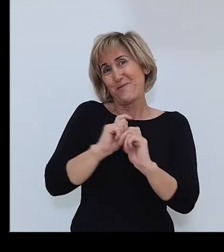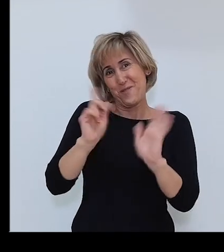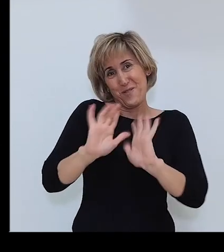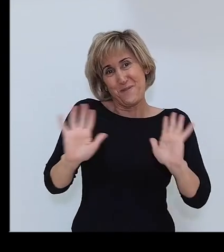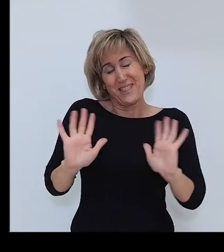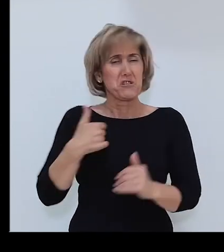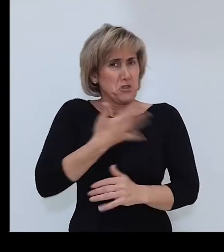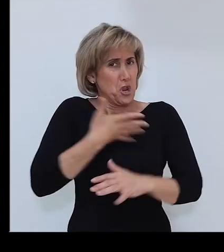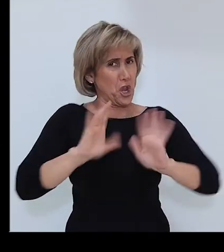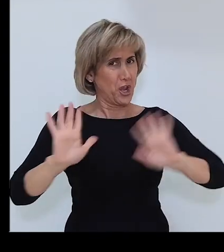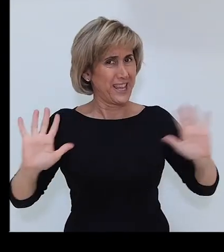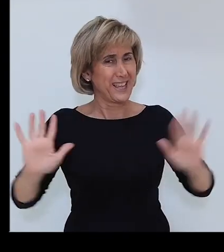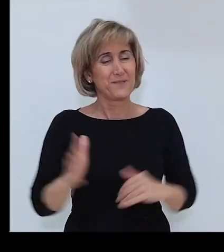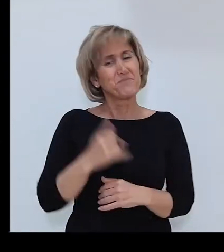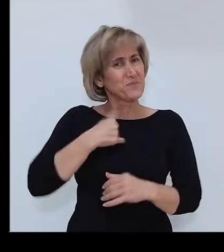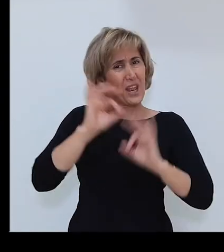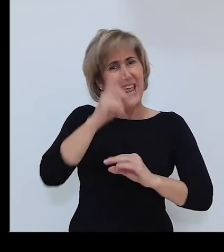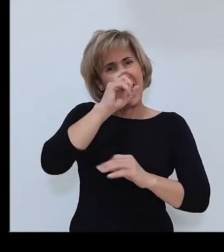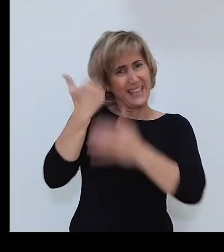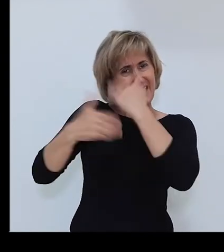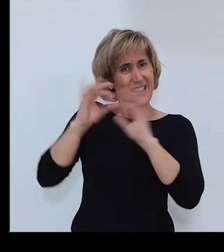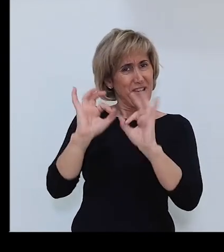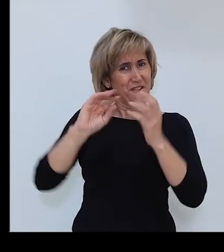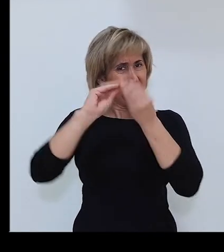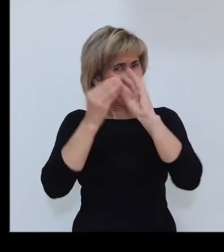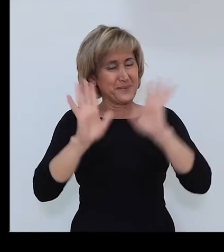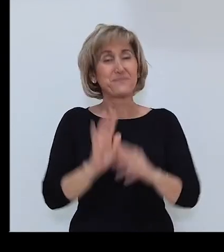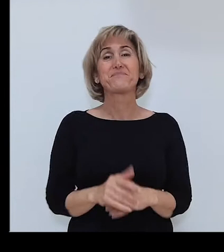ni quiero, es seguir en activo, ¿no? Pues nada,